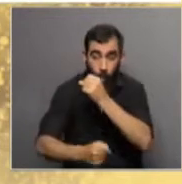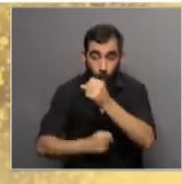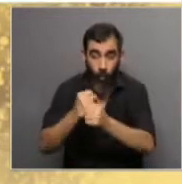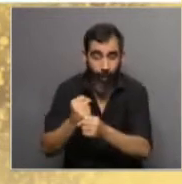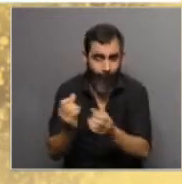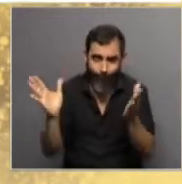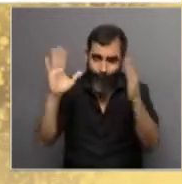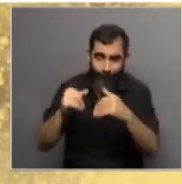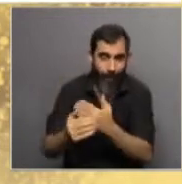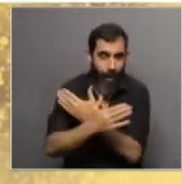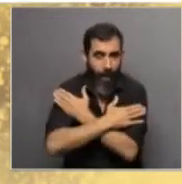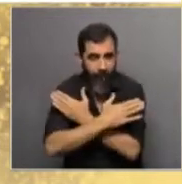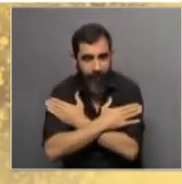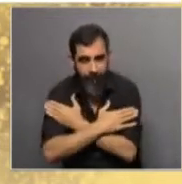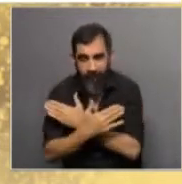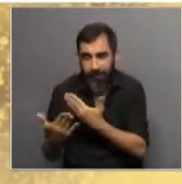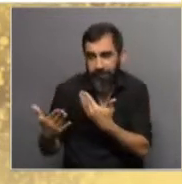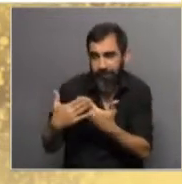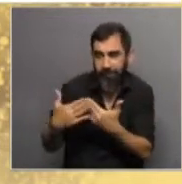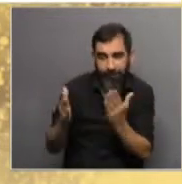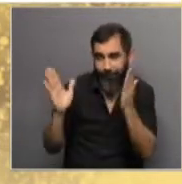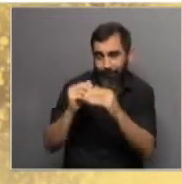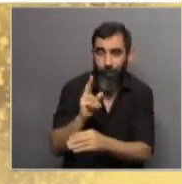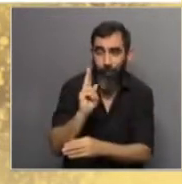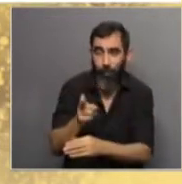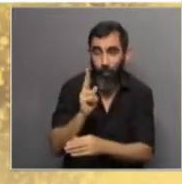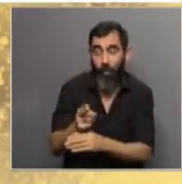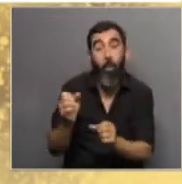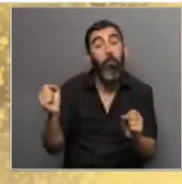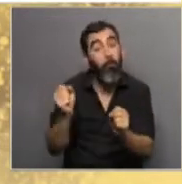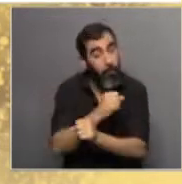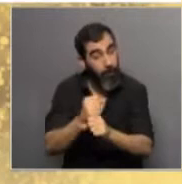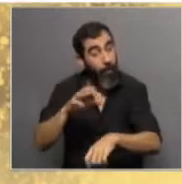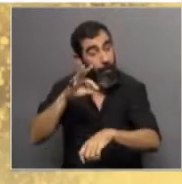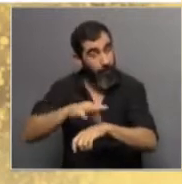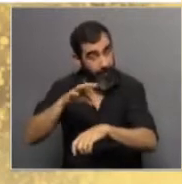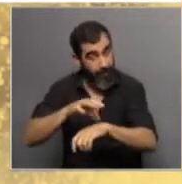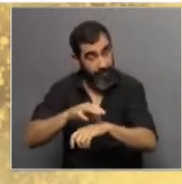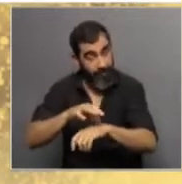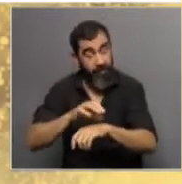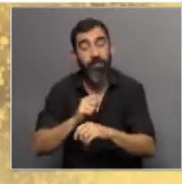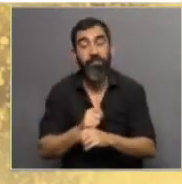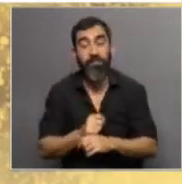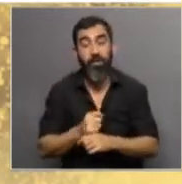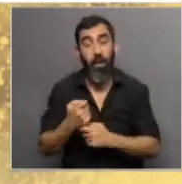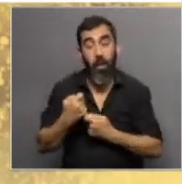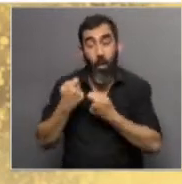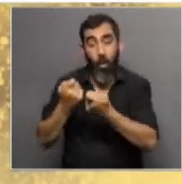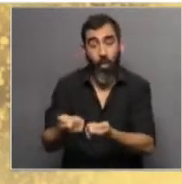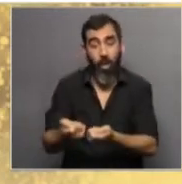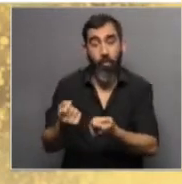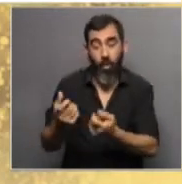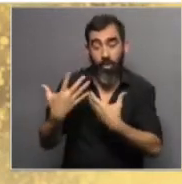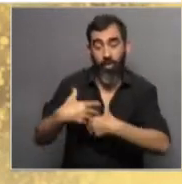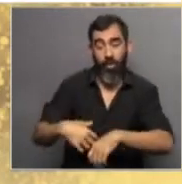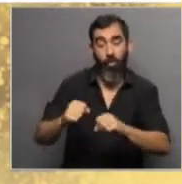de abrazarnos, de acercarnos por la pandemia, el Premio Nobel de Medicina o Fisiología se otorgó justamente por haber develado